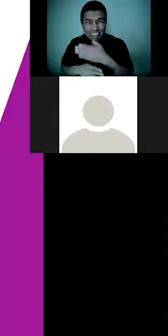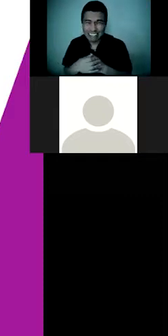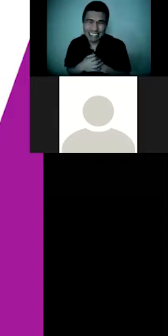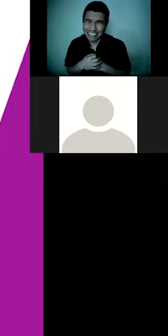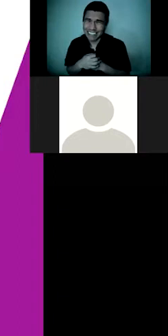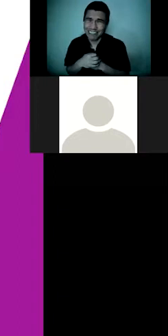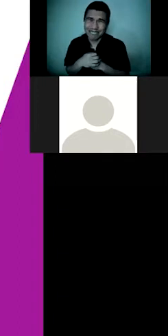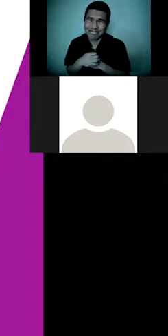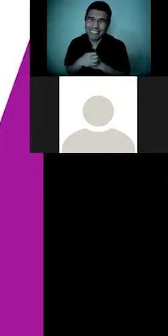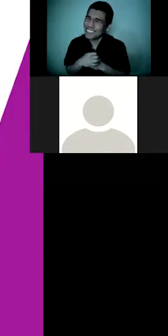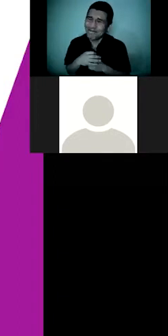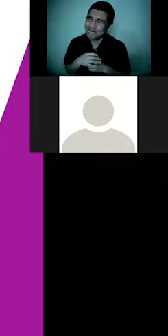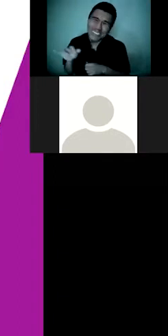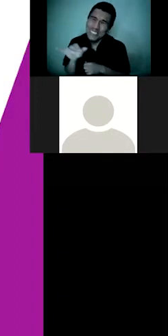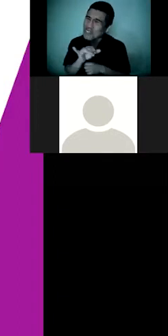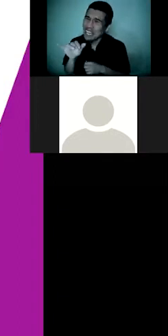discapacidad.